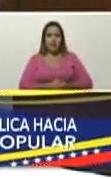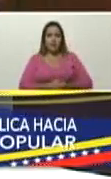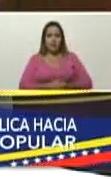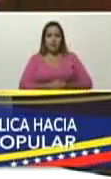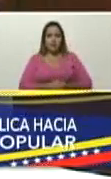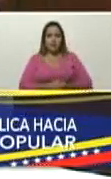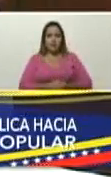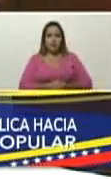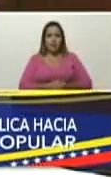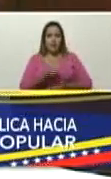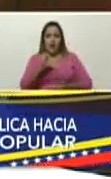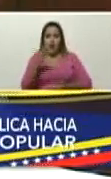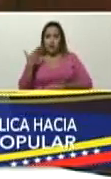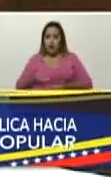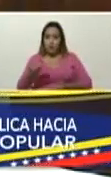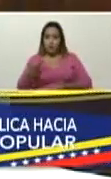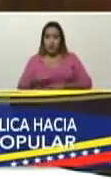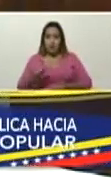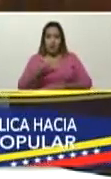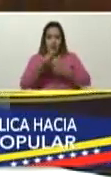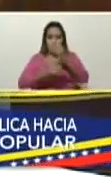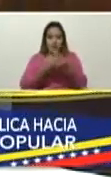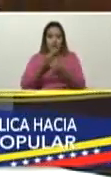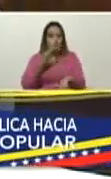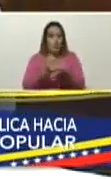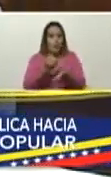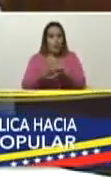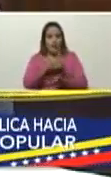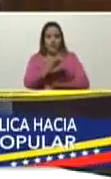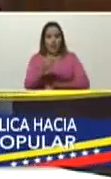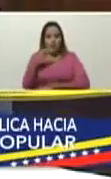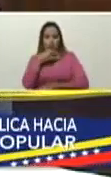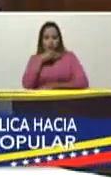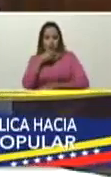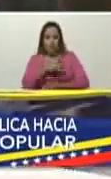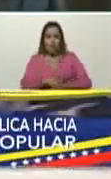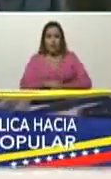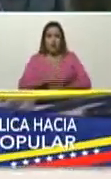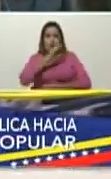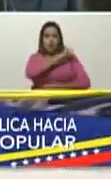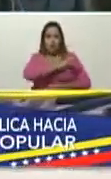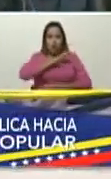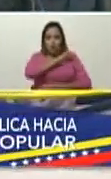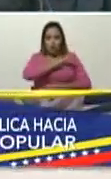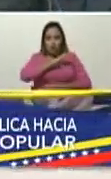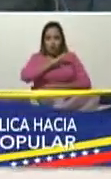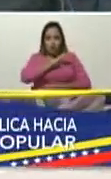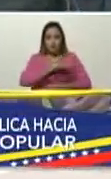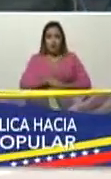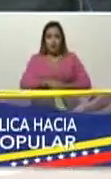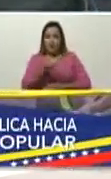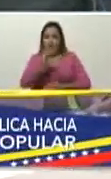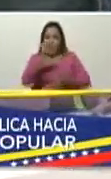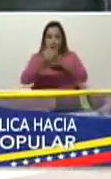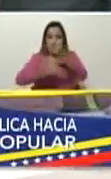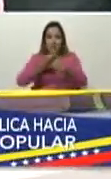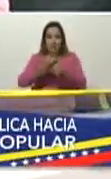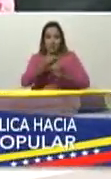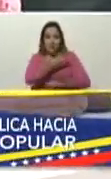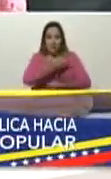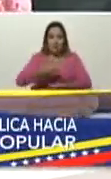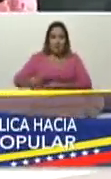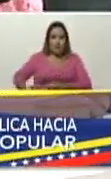tanta importancia a ese planteamiento del 20 de octubre, que es una comisión que está conformada por los